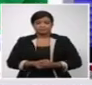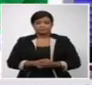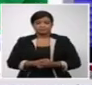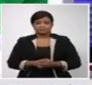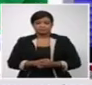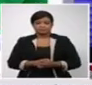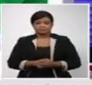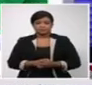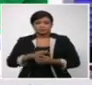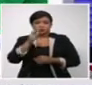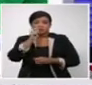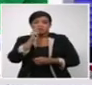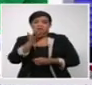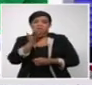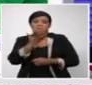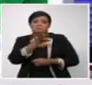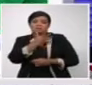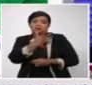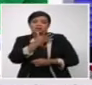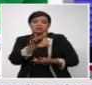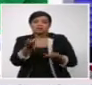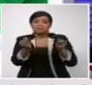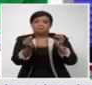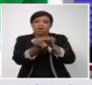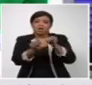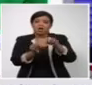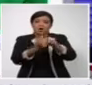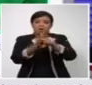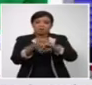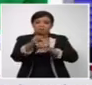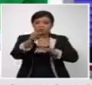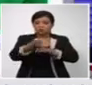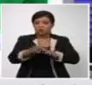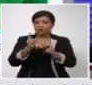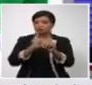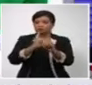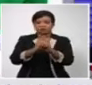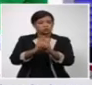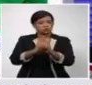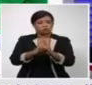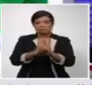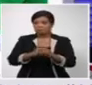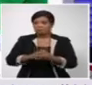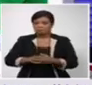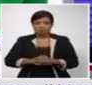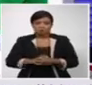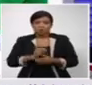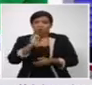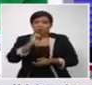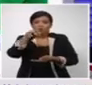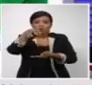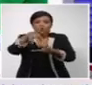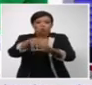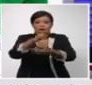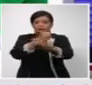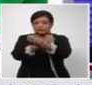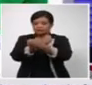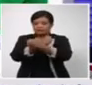relación epidemiológica con un caso confirmado o un área de mucha